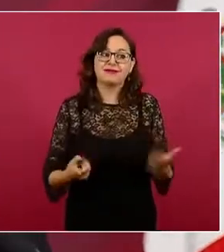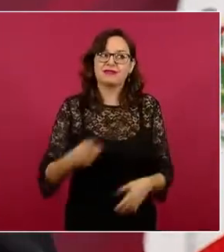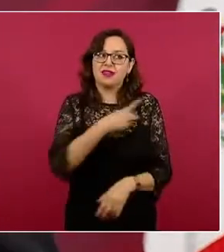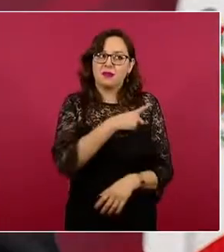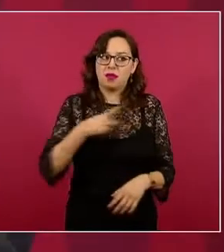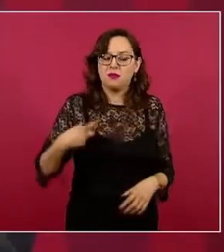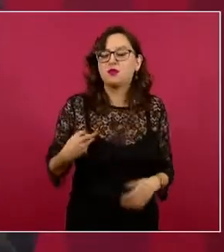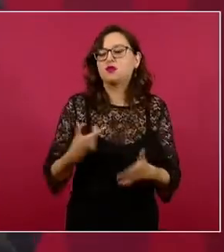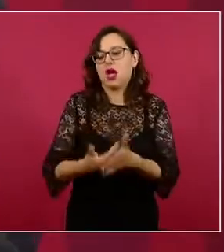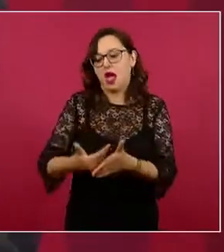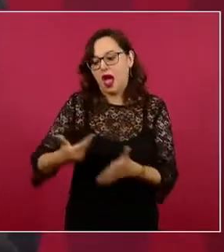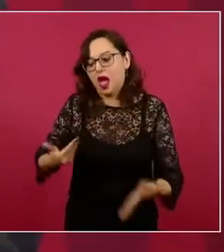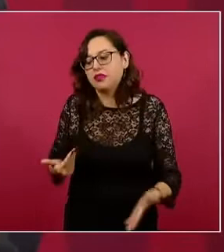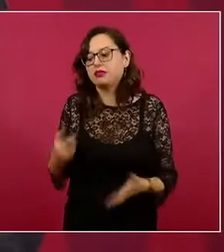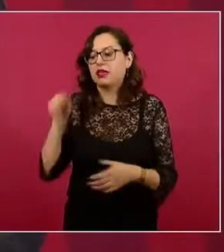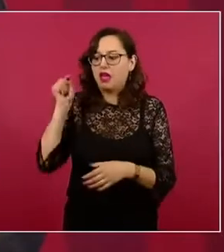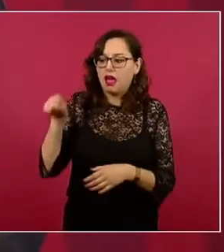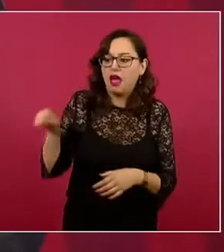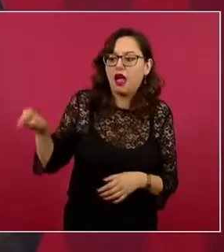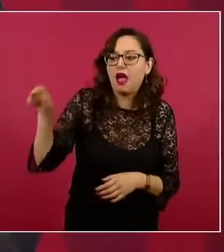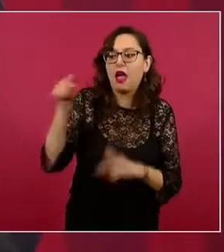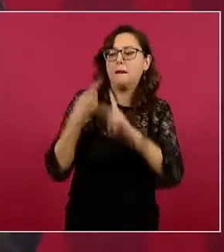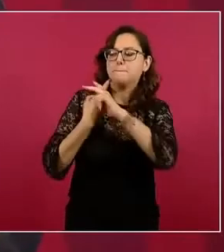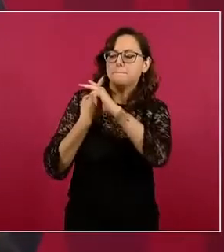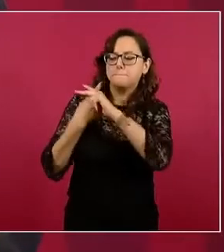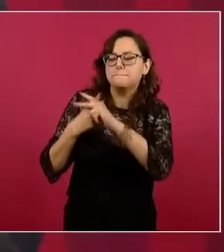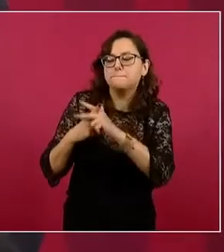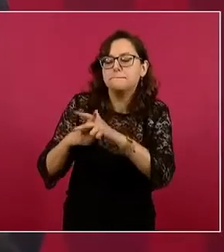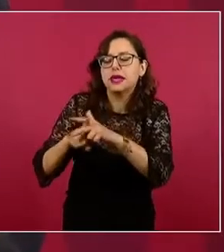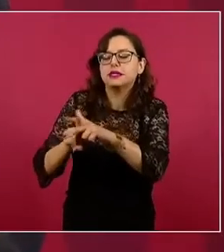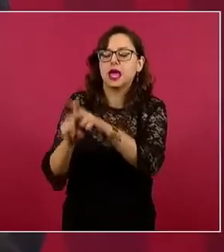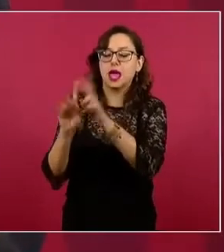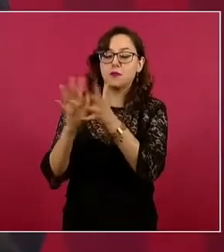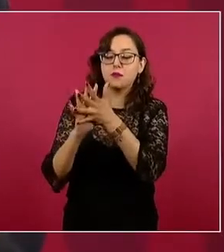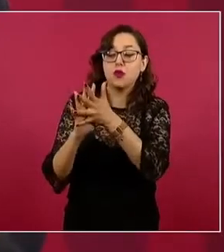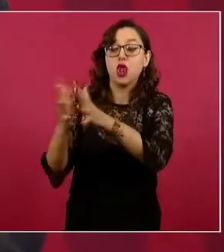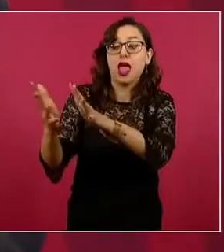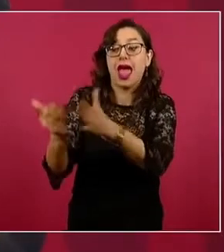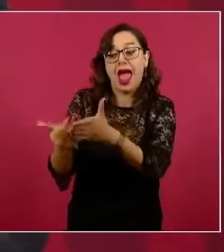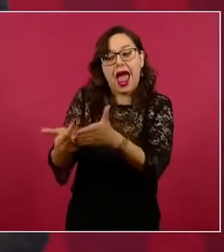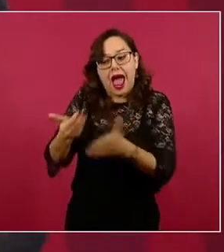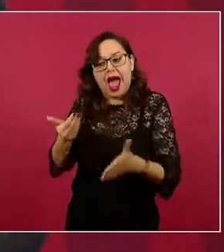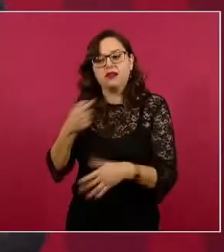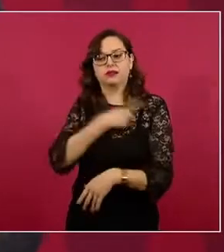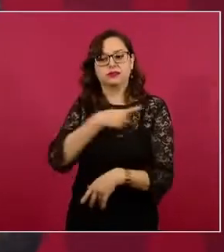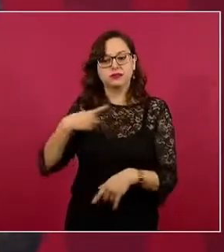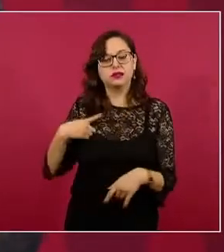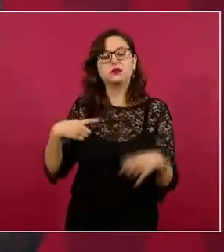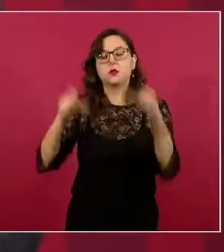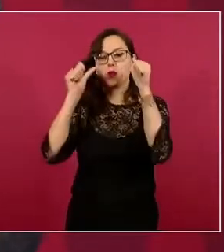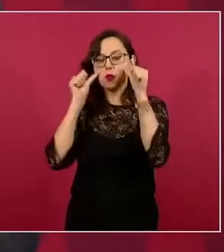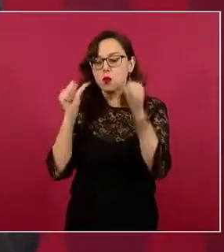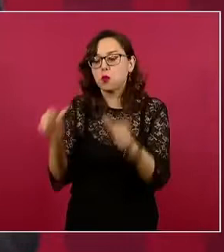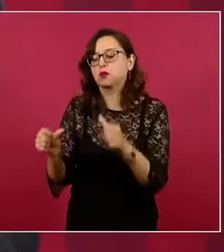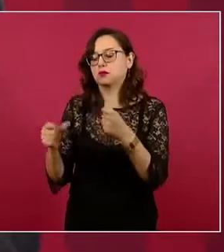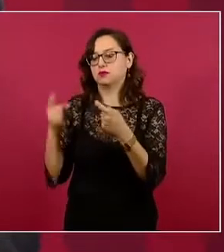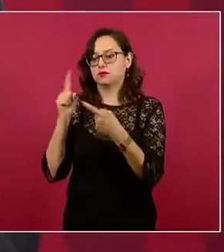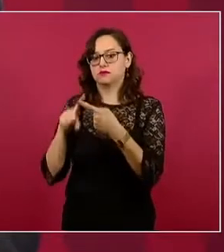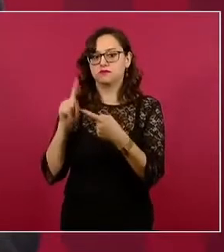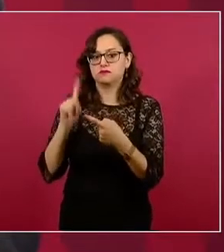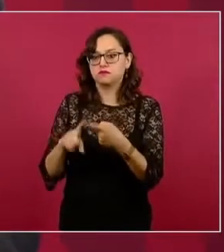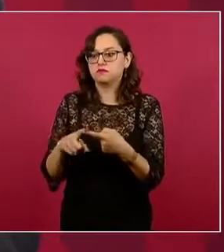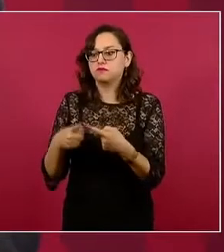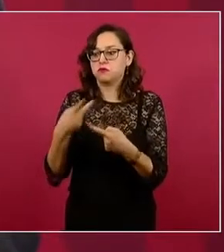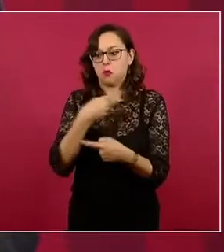causas que originan la violencia, que no haya